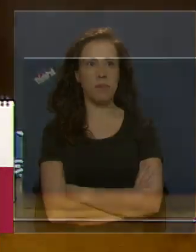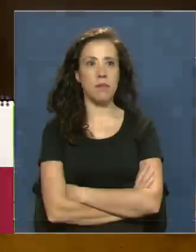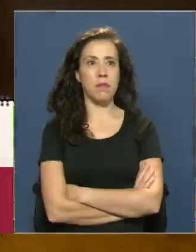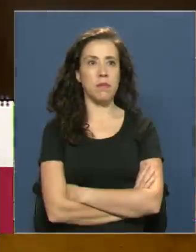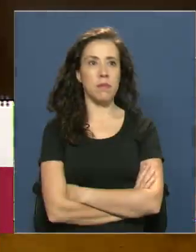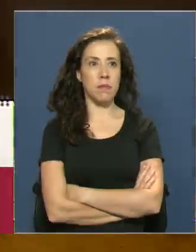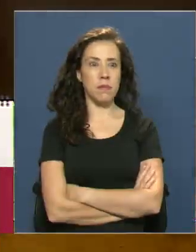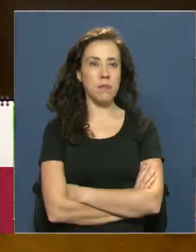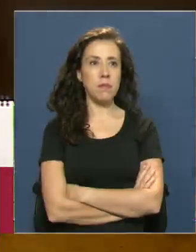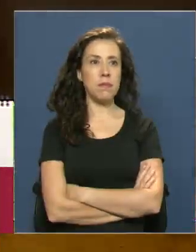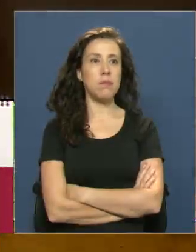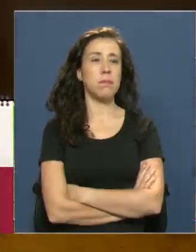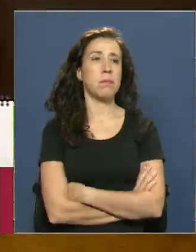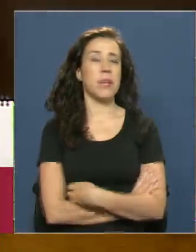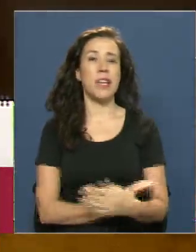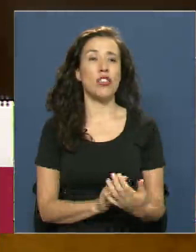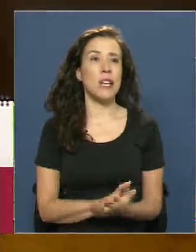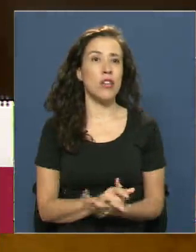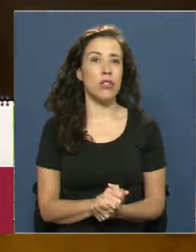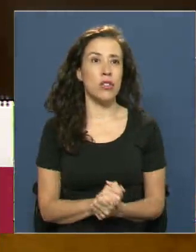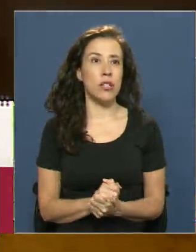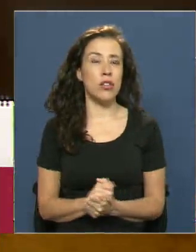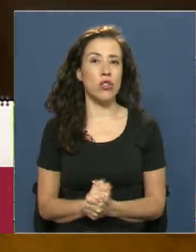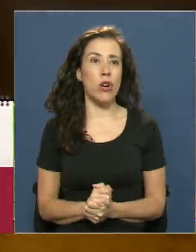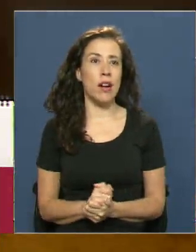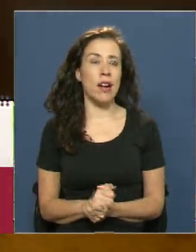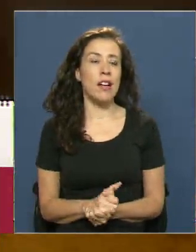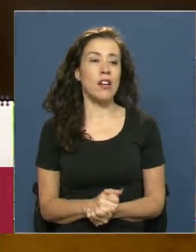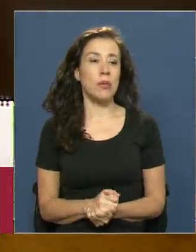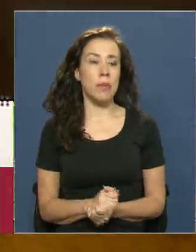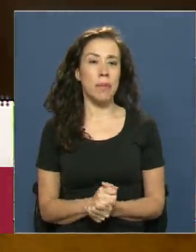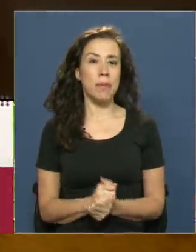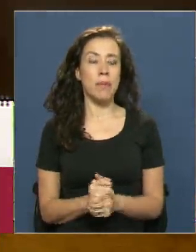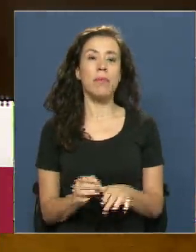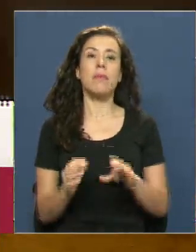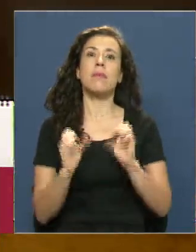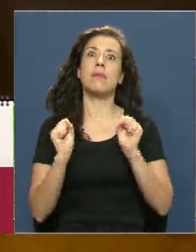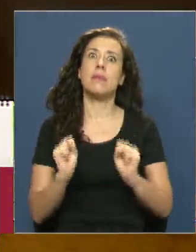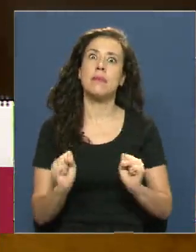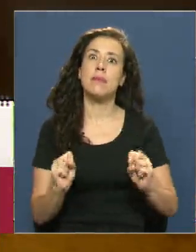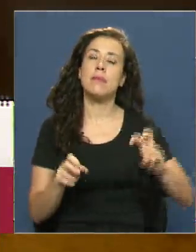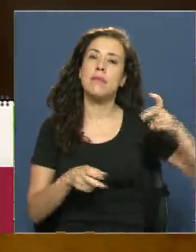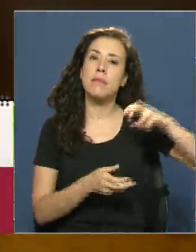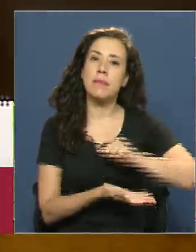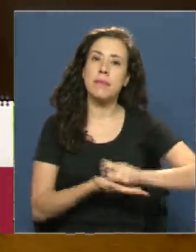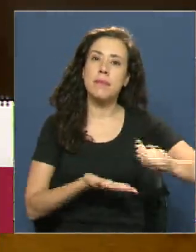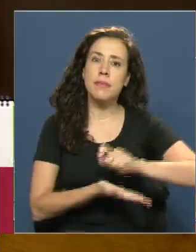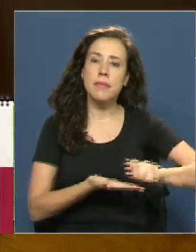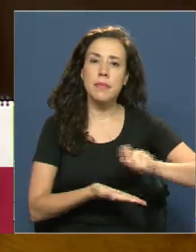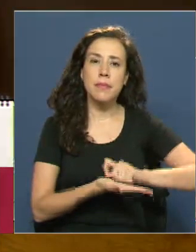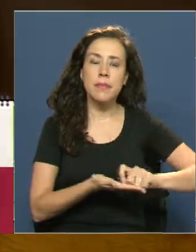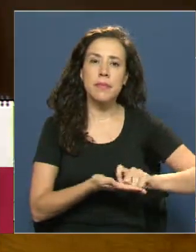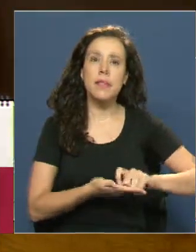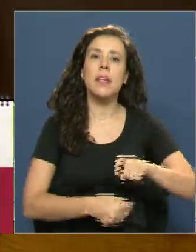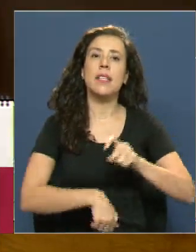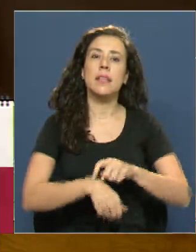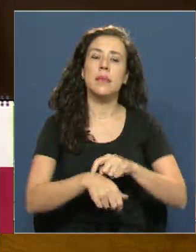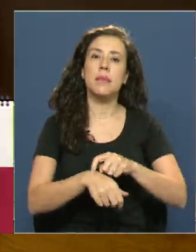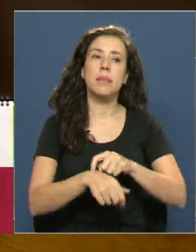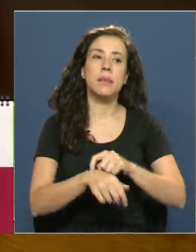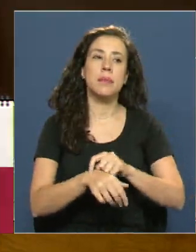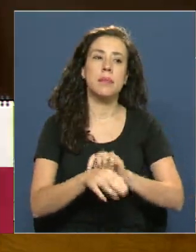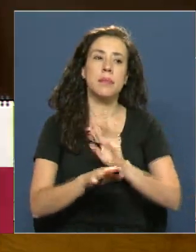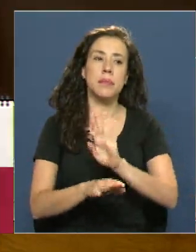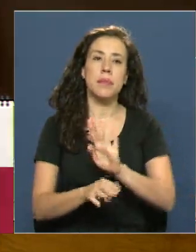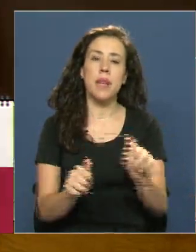Están sonando los timbres ya, vamos a esperar dos minutos para que puedan bajar todo de sus oficinas. Démosle tiempo a los ascensores, por